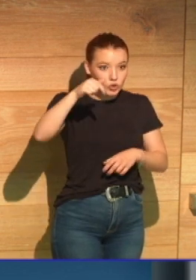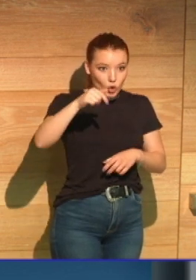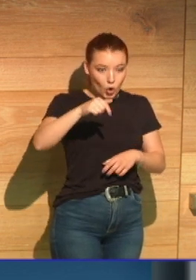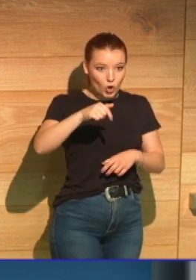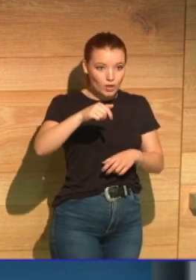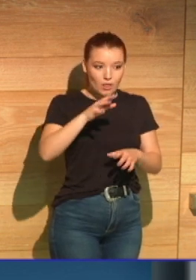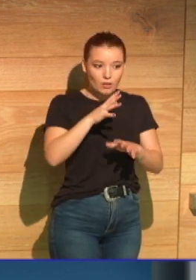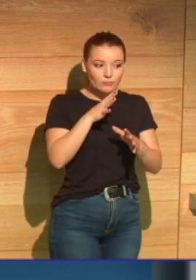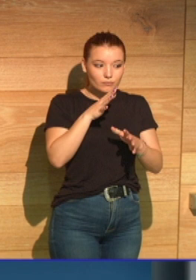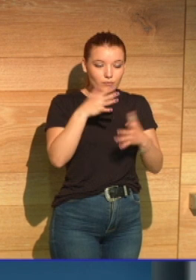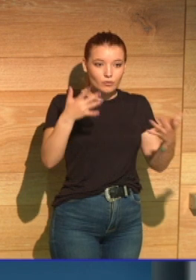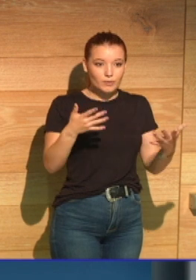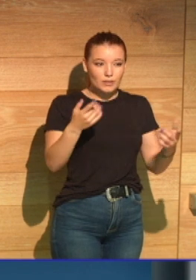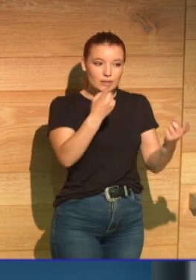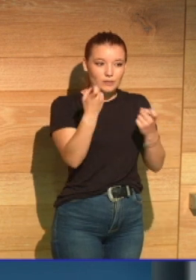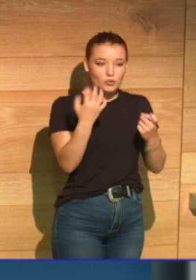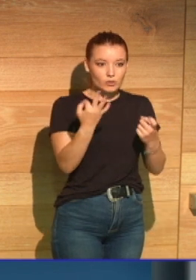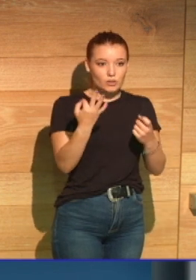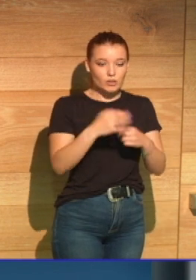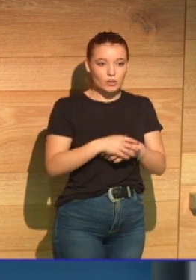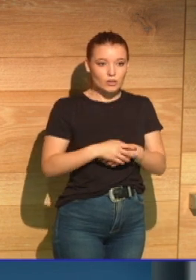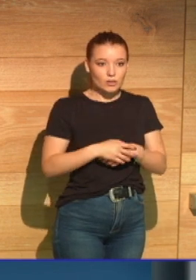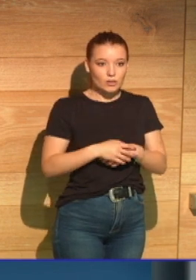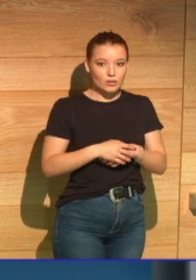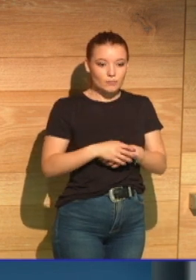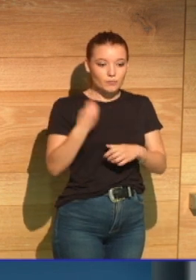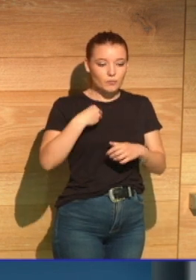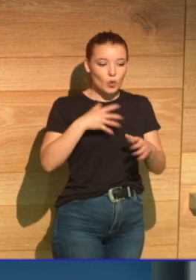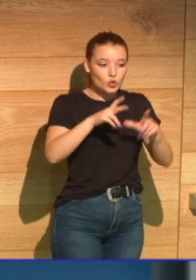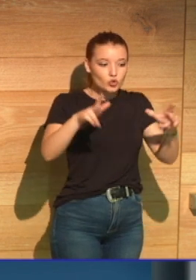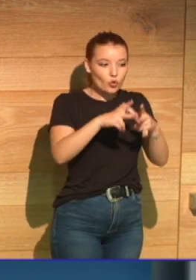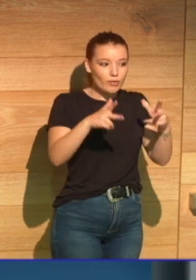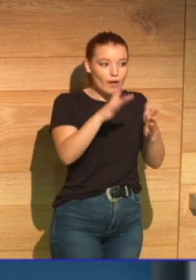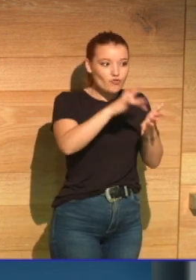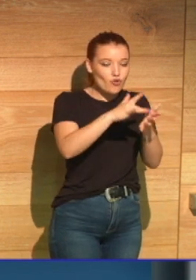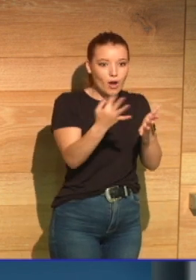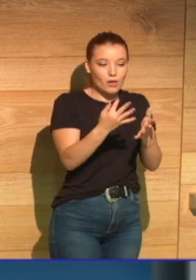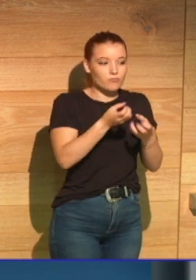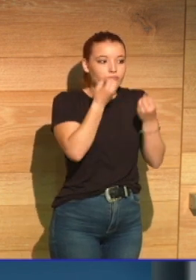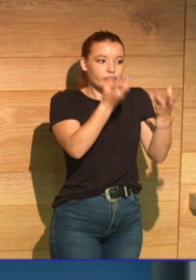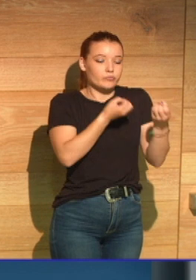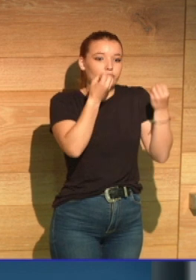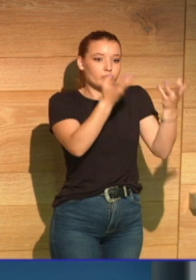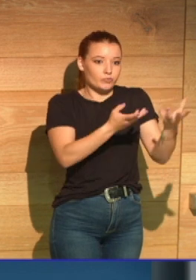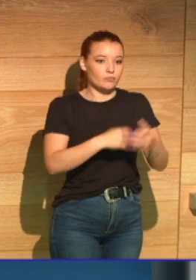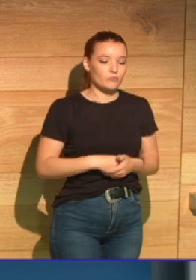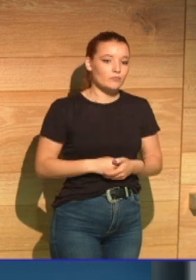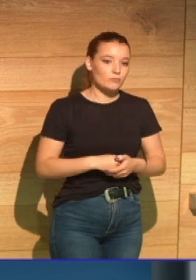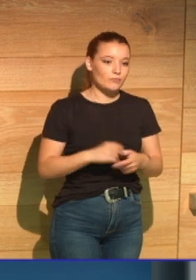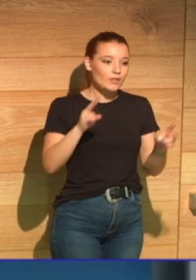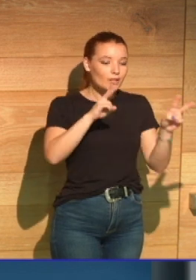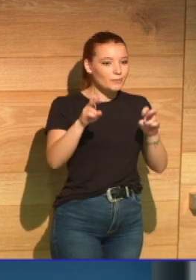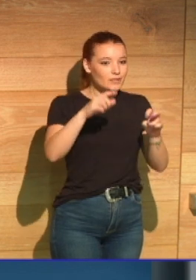estar no dentro de una burbuja, sino hablar de lo que está pasando en la sociedad y discutir sobre los temas que están, digamos, un